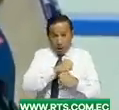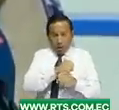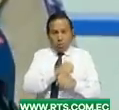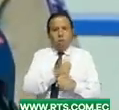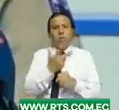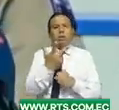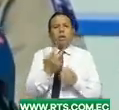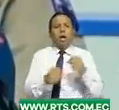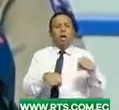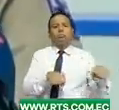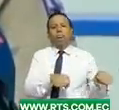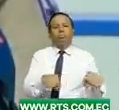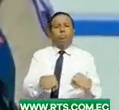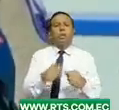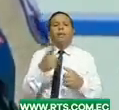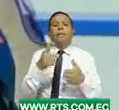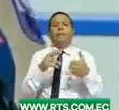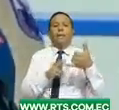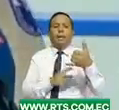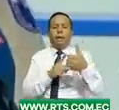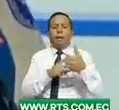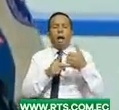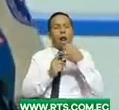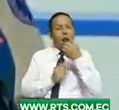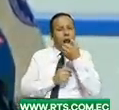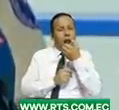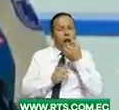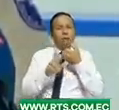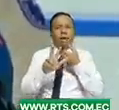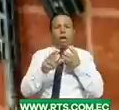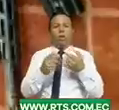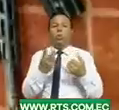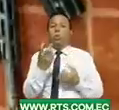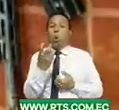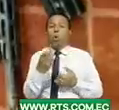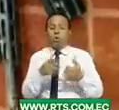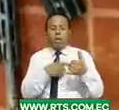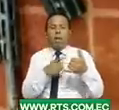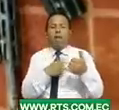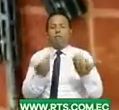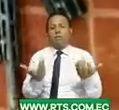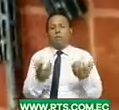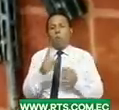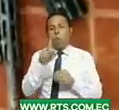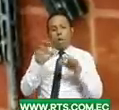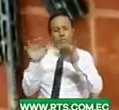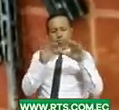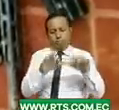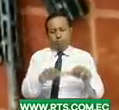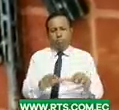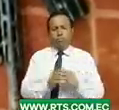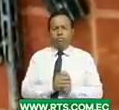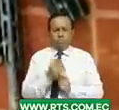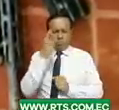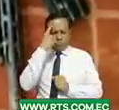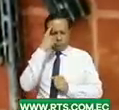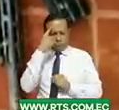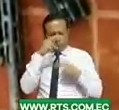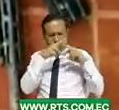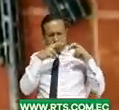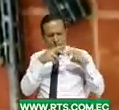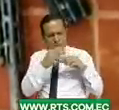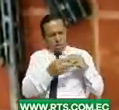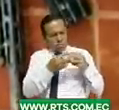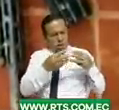comunicación, 12 teléfonos móviles y 1 laptop. Ahora las autoridades investigan a qué provincia se prestaba todo este material y armas para